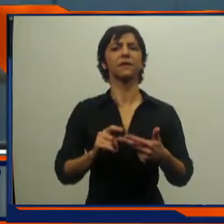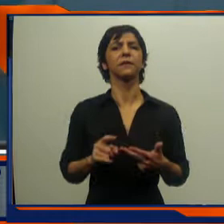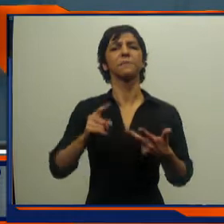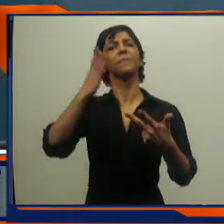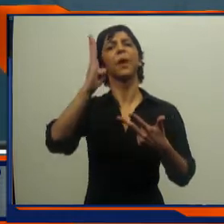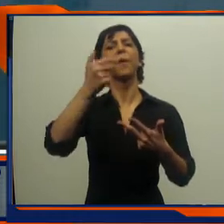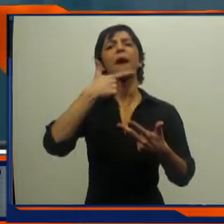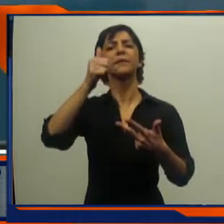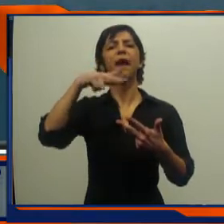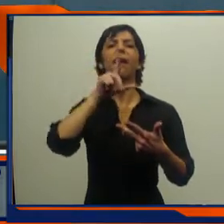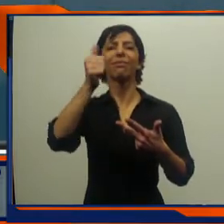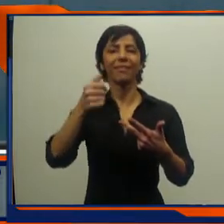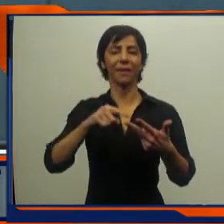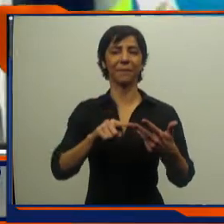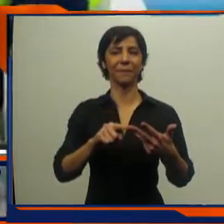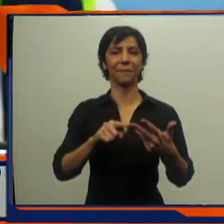Basanta,